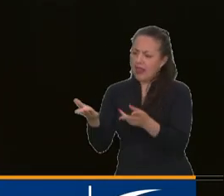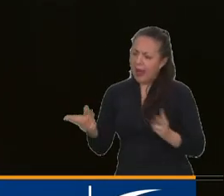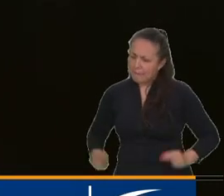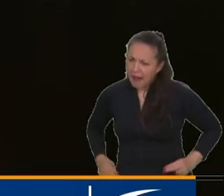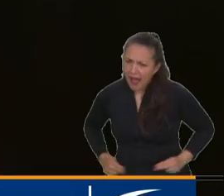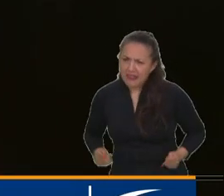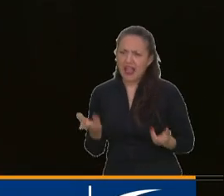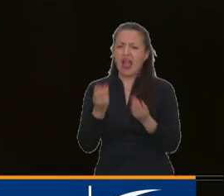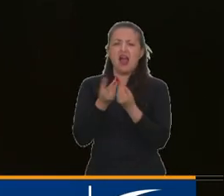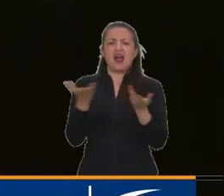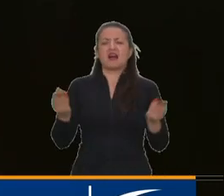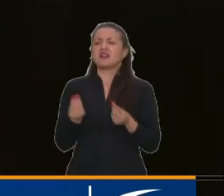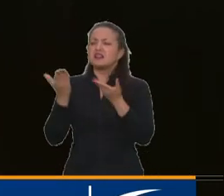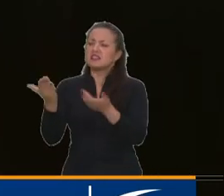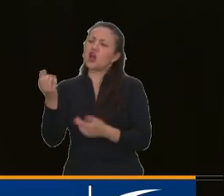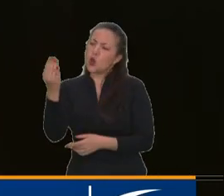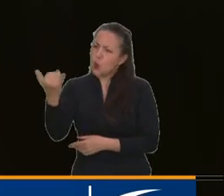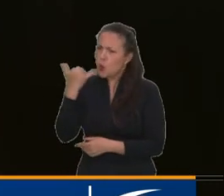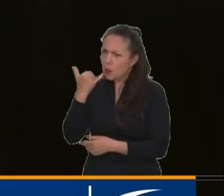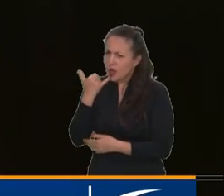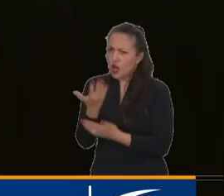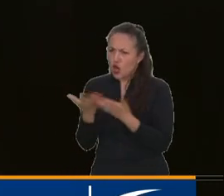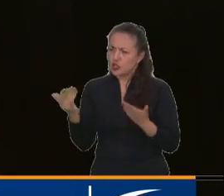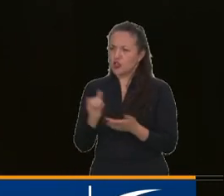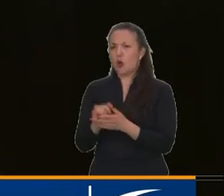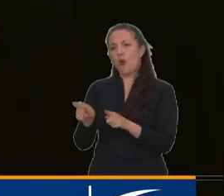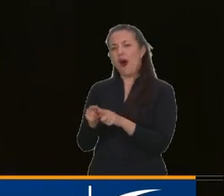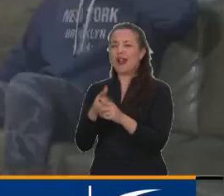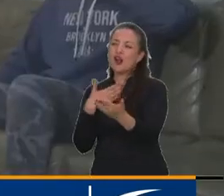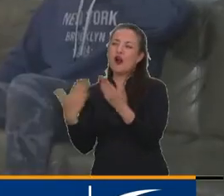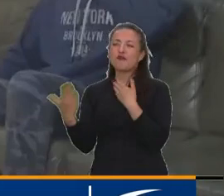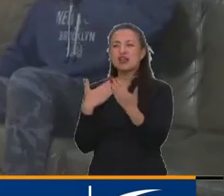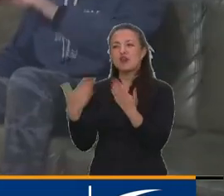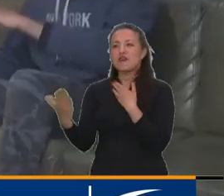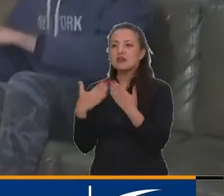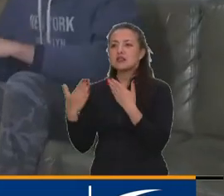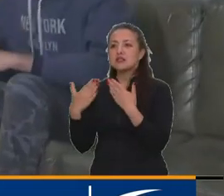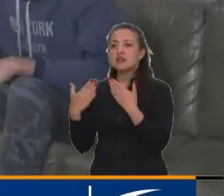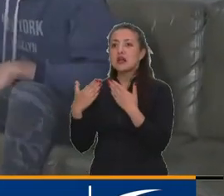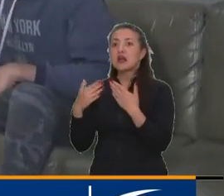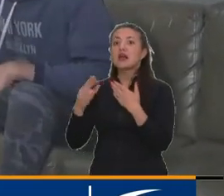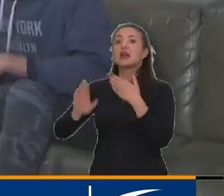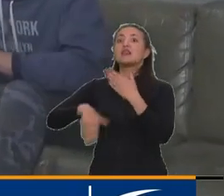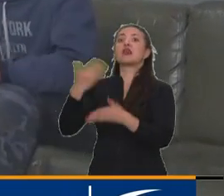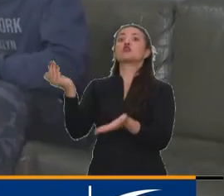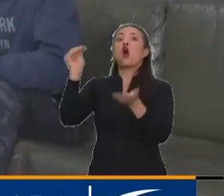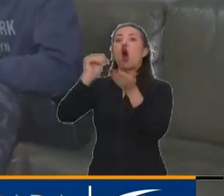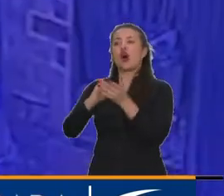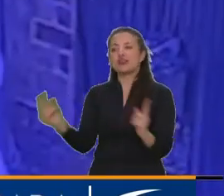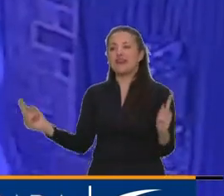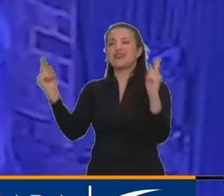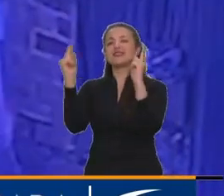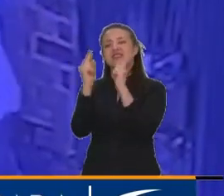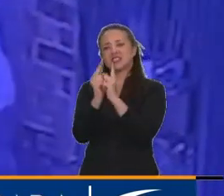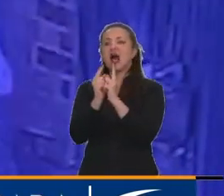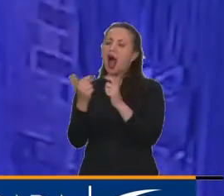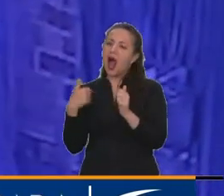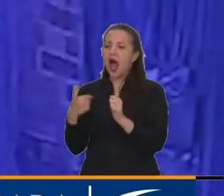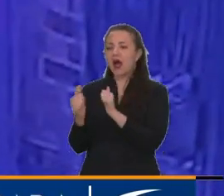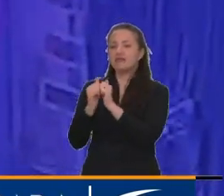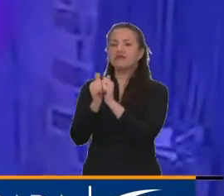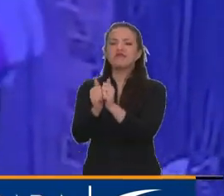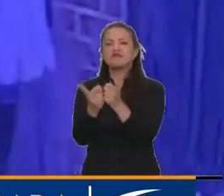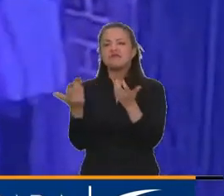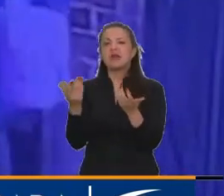le pide su número telefónico y gana su confianza. Es así como en una segunda cita, ella procede a acompañarla a